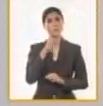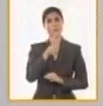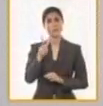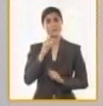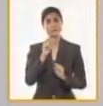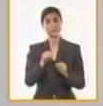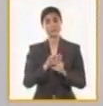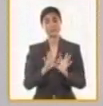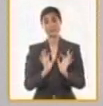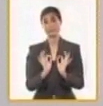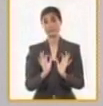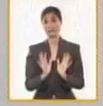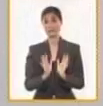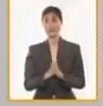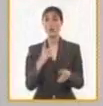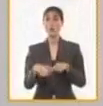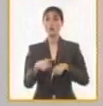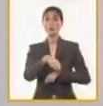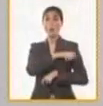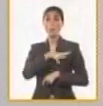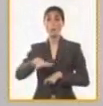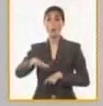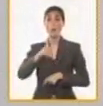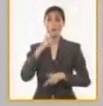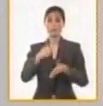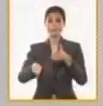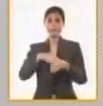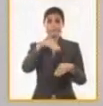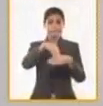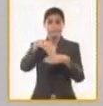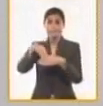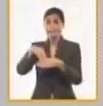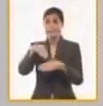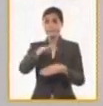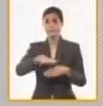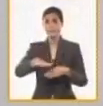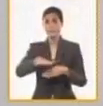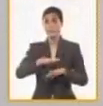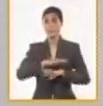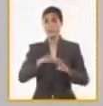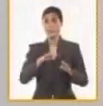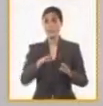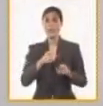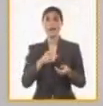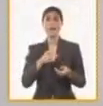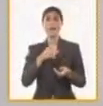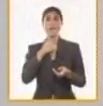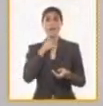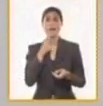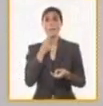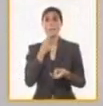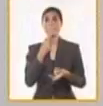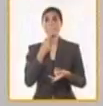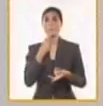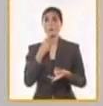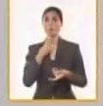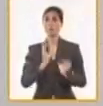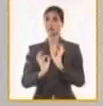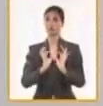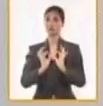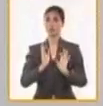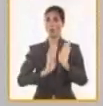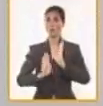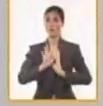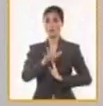le da al pueblo que votó por los candidatos que le van a dar a ellos garantía de su seguridad social, de